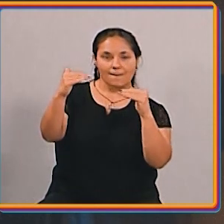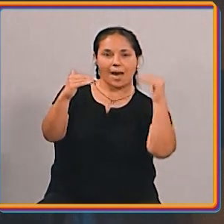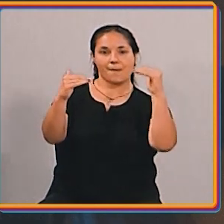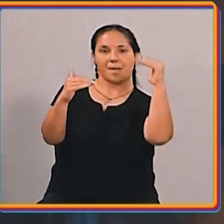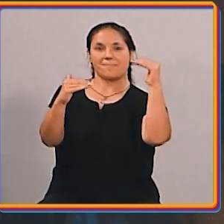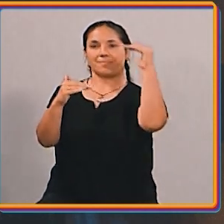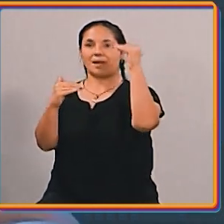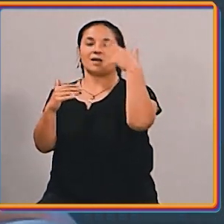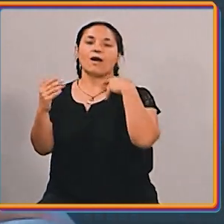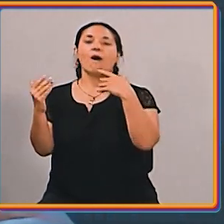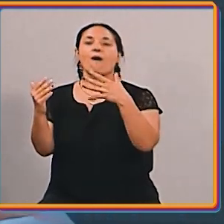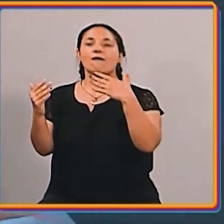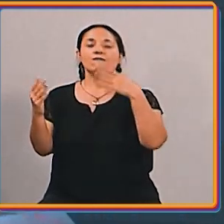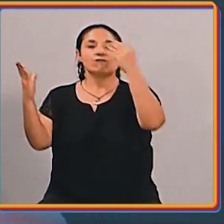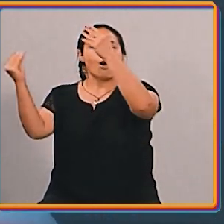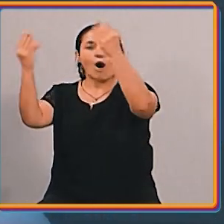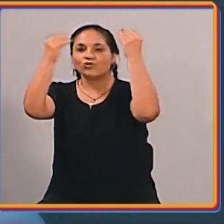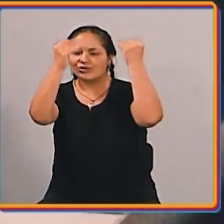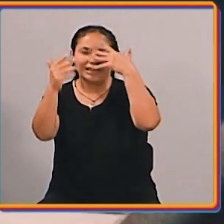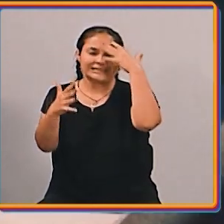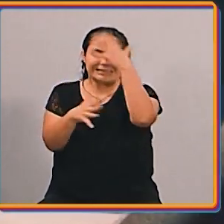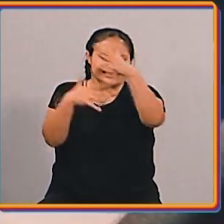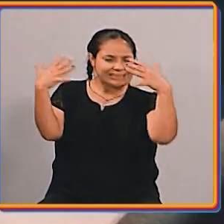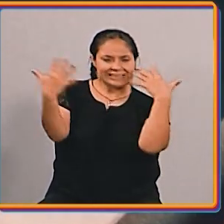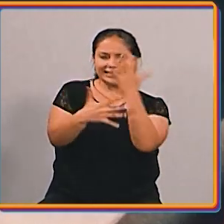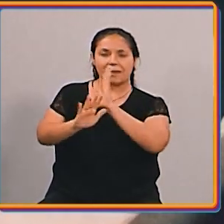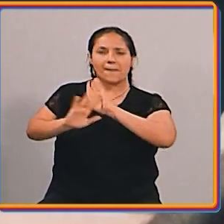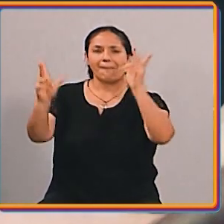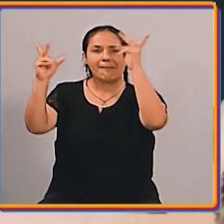demás voces que atormentan su psiquis.